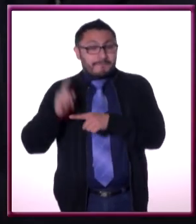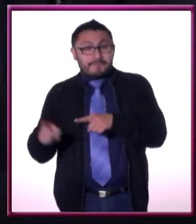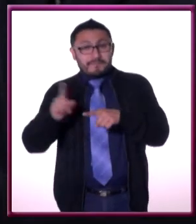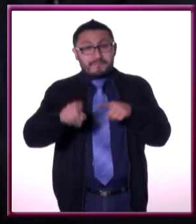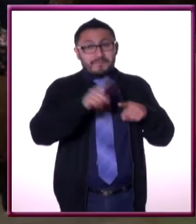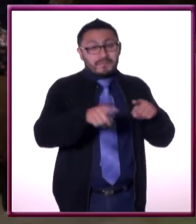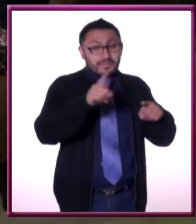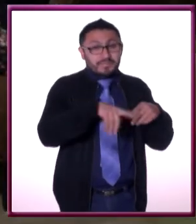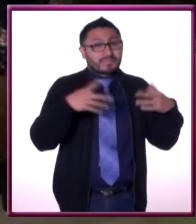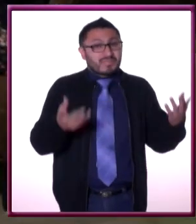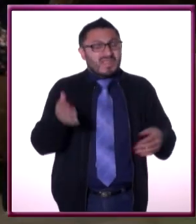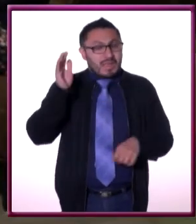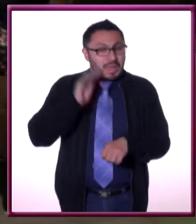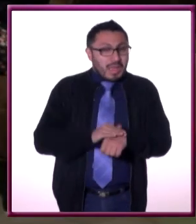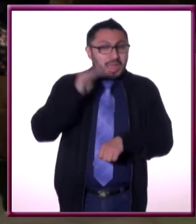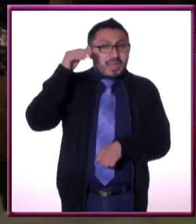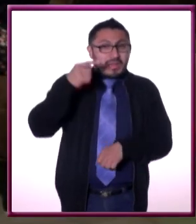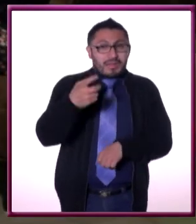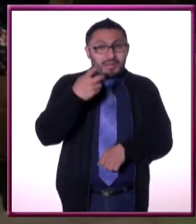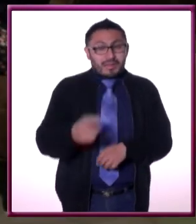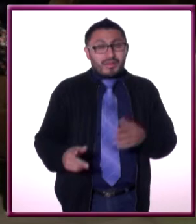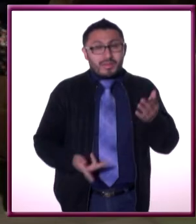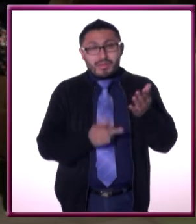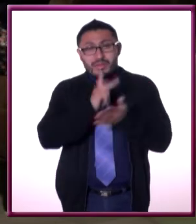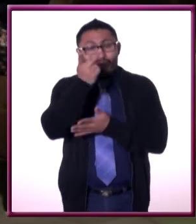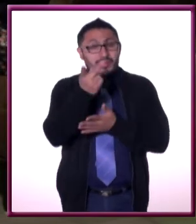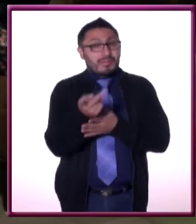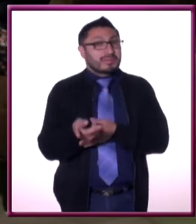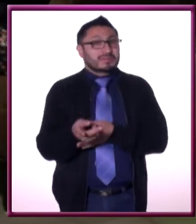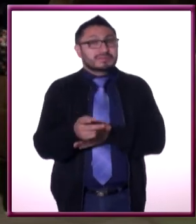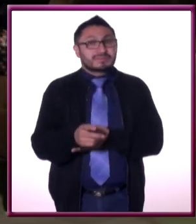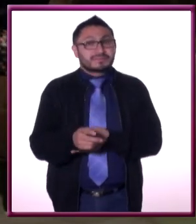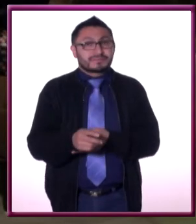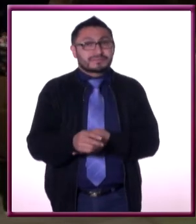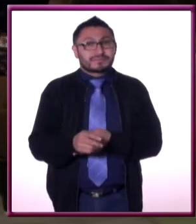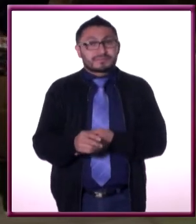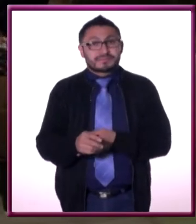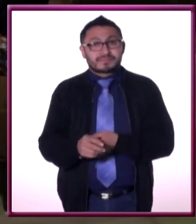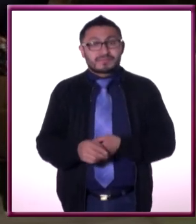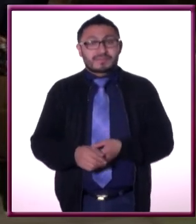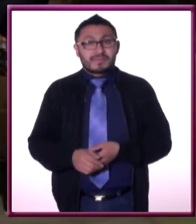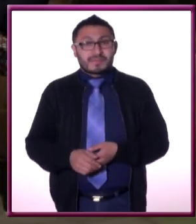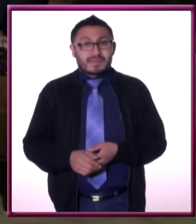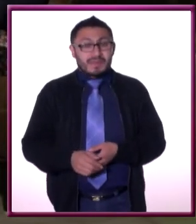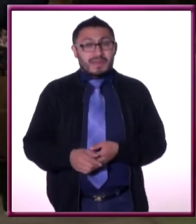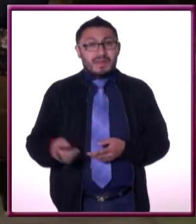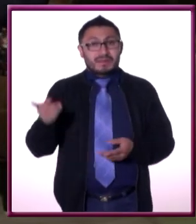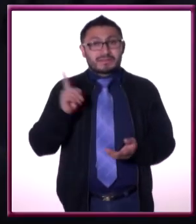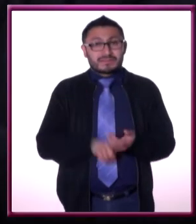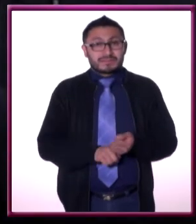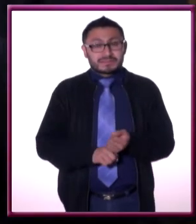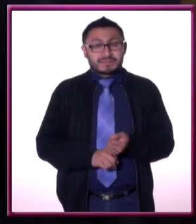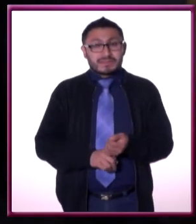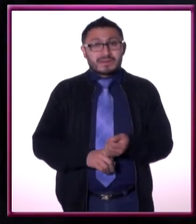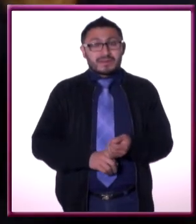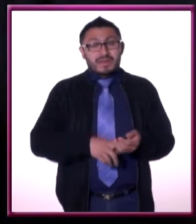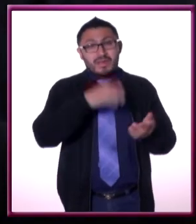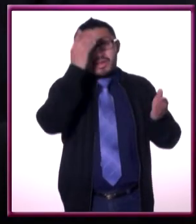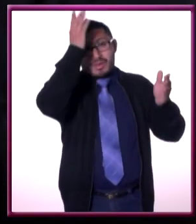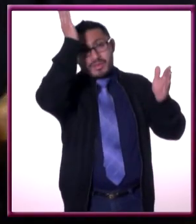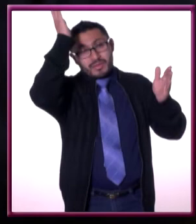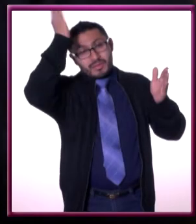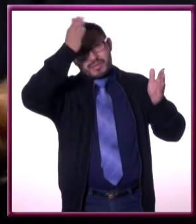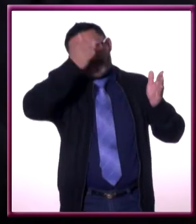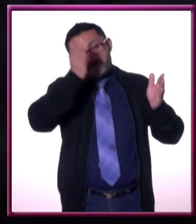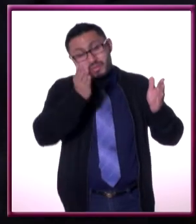variedad y más de este tipo de productos ninguneados, podemos decirles, en las taquerías o en